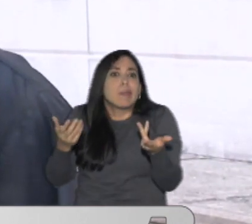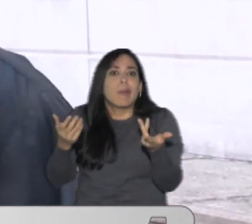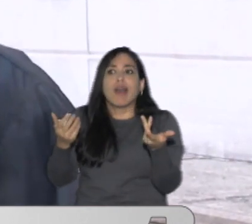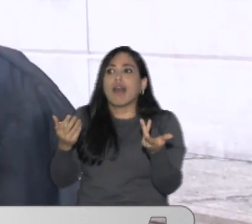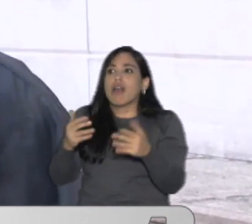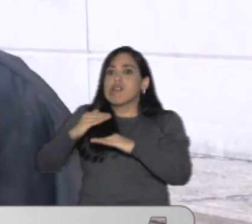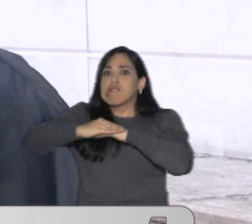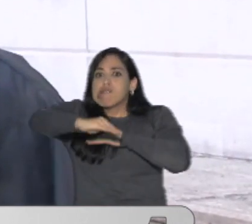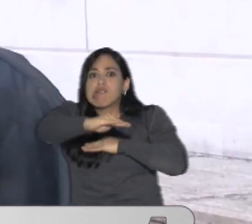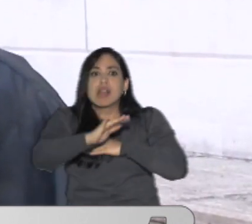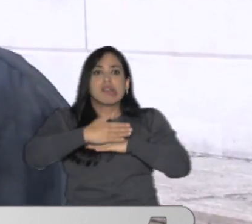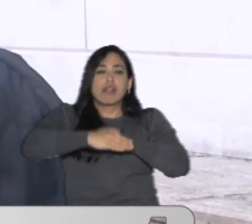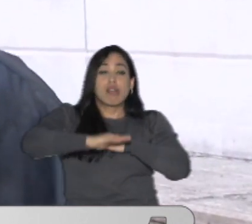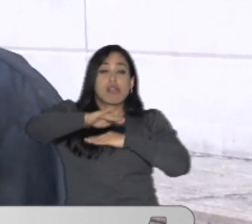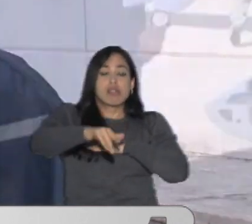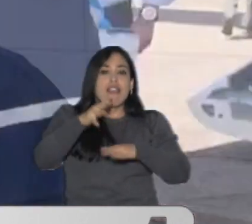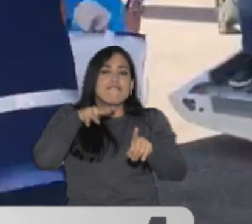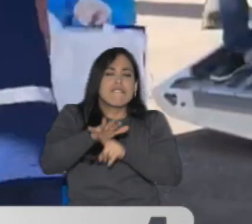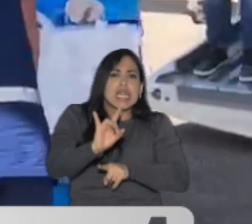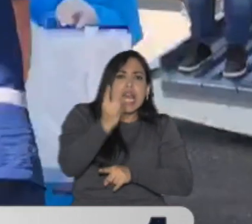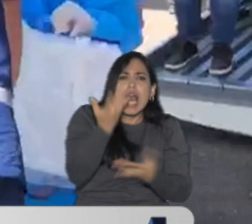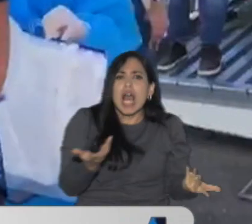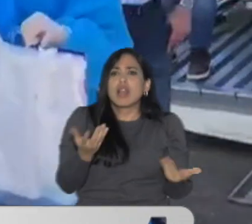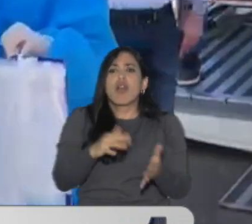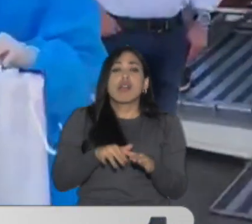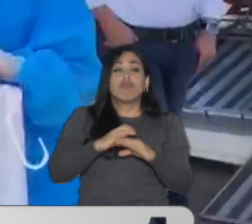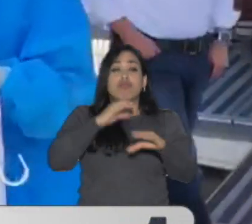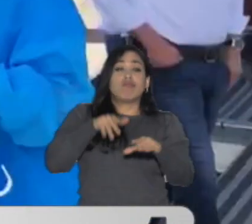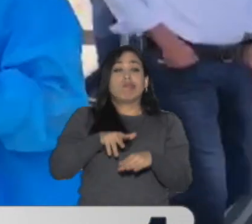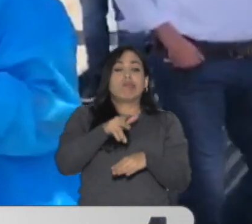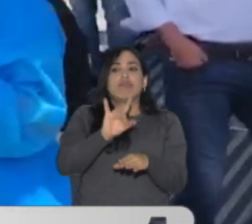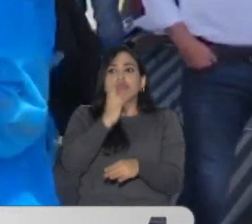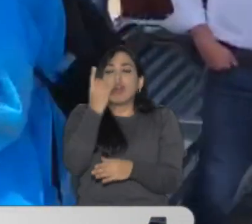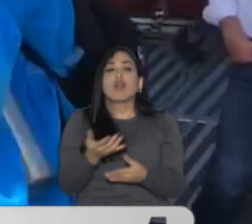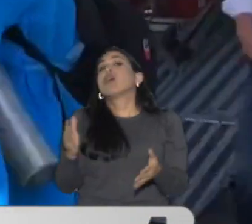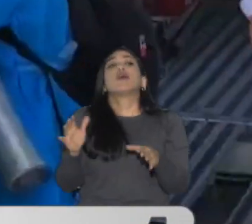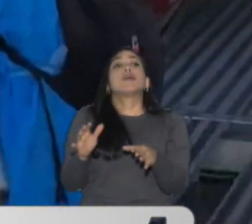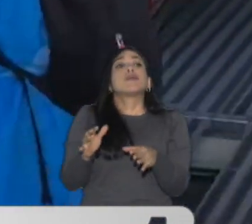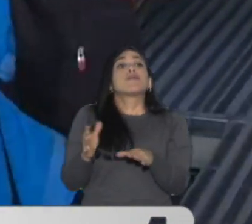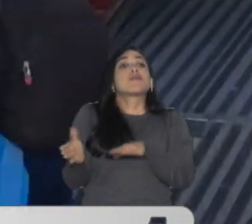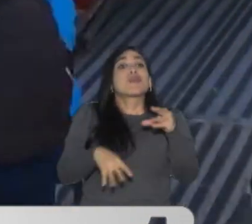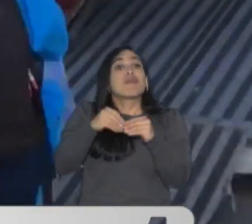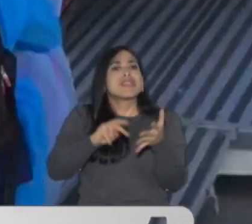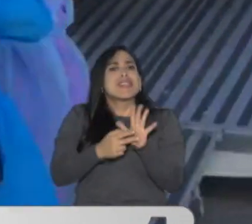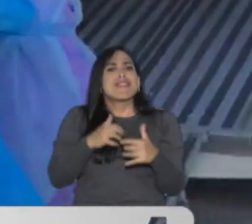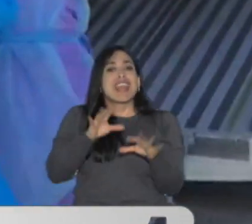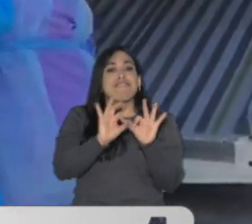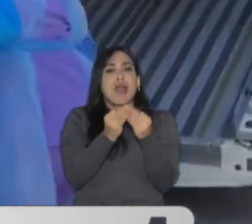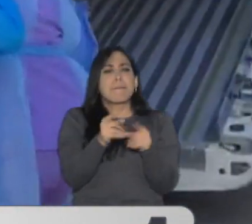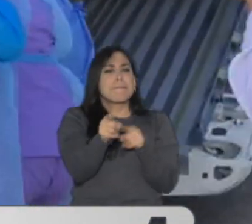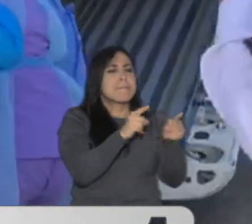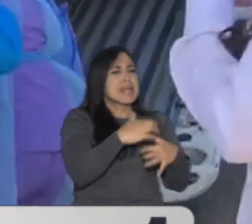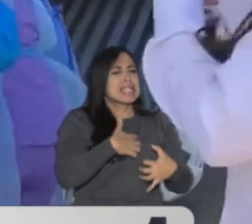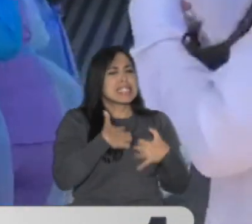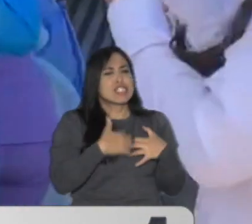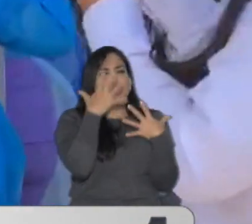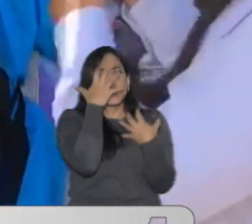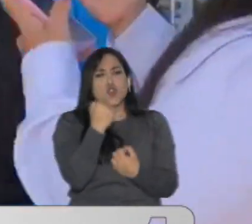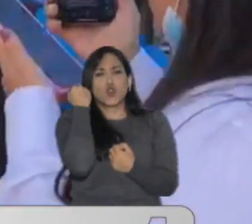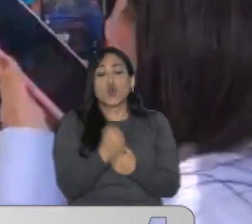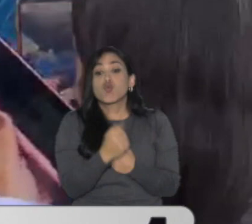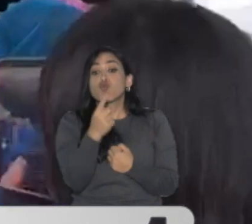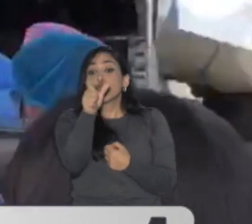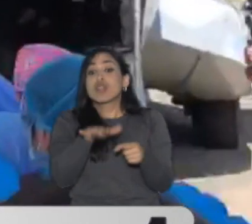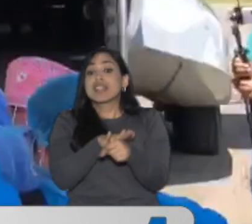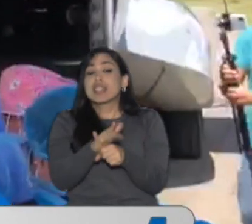el estado de la vía de la carretera en la cual se desplazaba este vehículo. Entre tanto, crece el drama para los familiares de los heridos. Uno